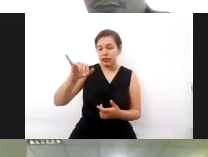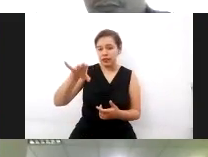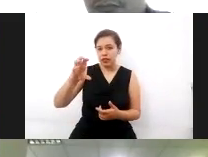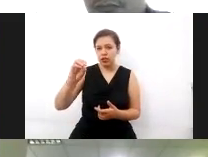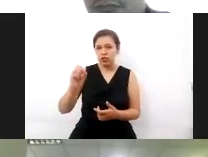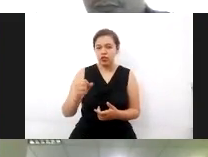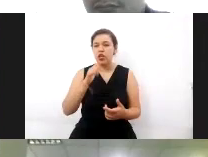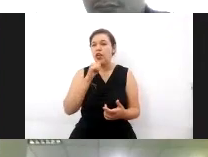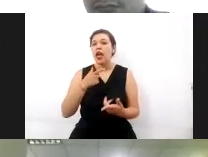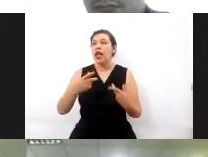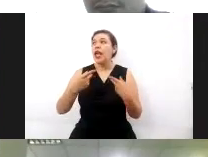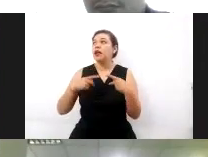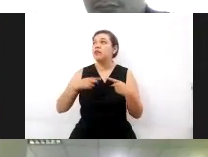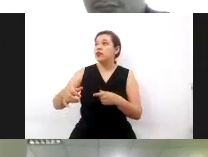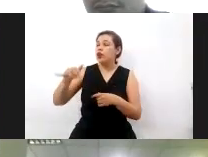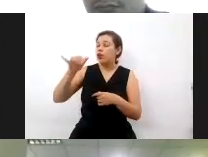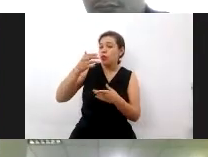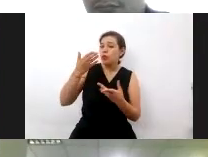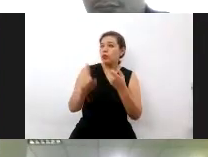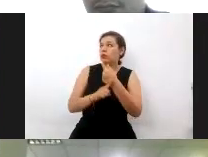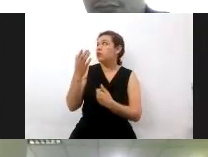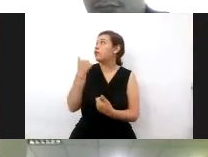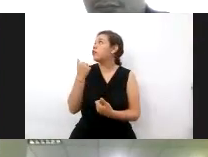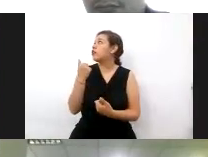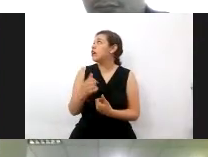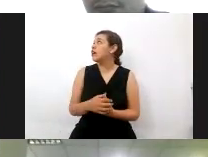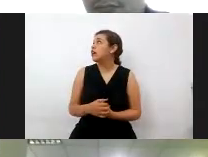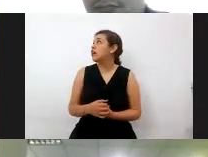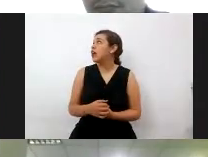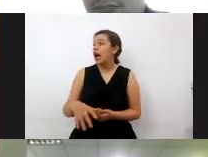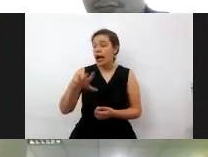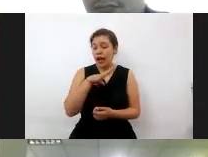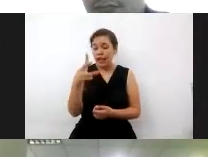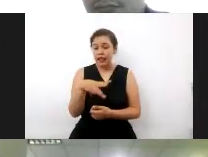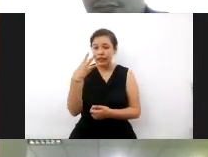efectos nocivos para la salud. Tenemos tres tipos de